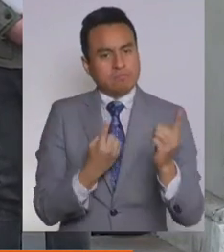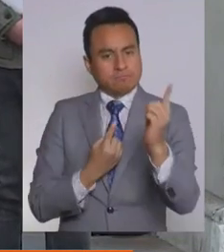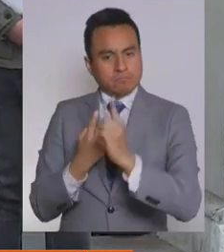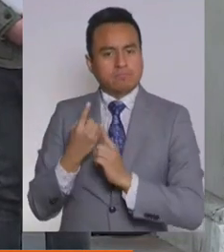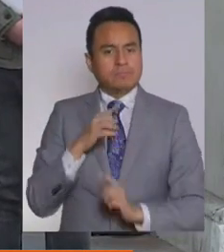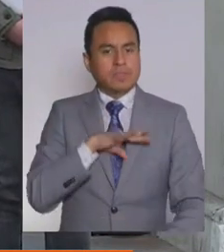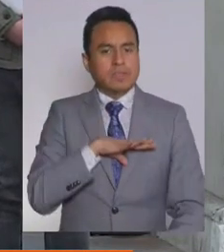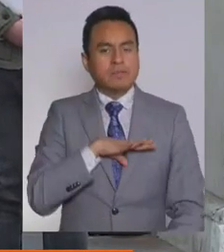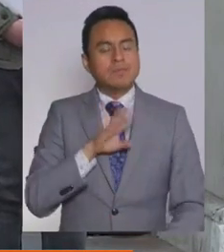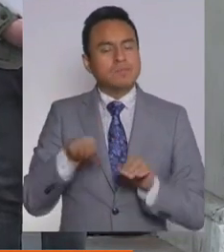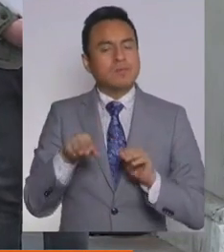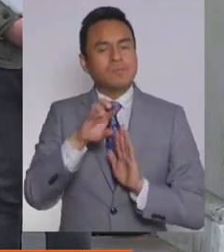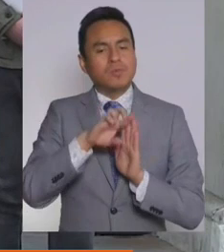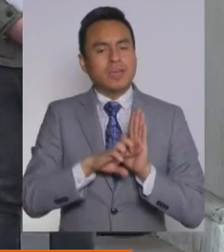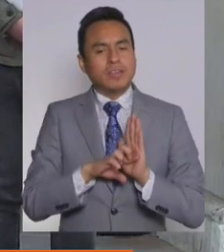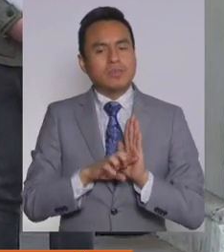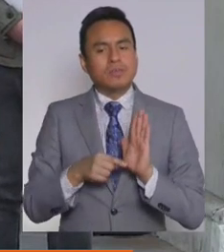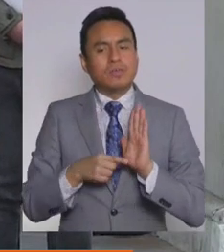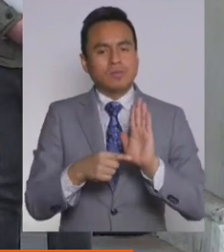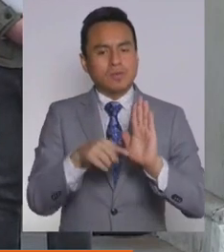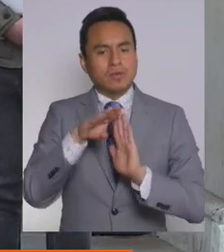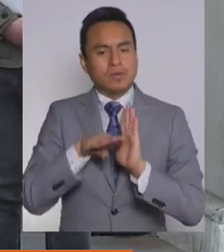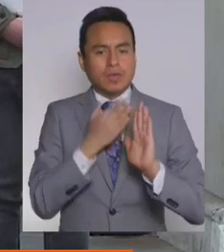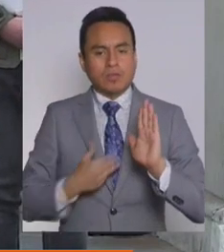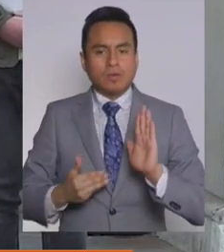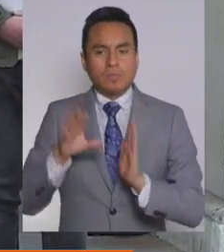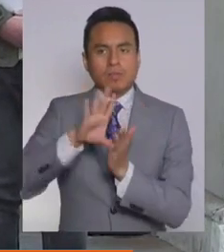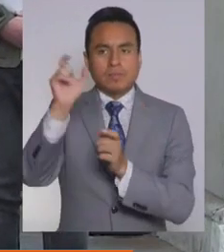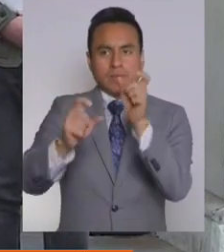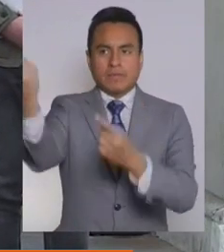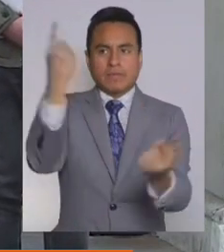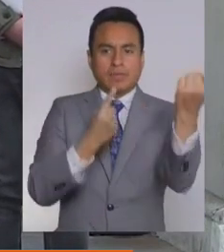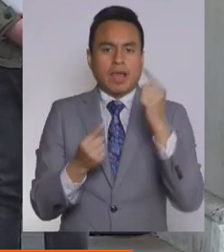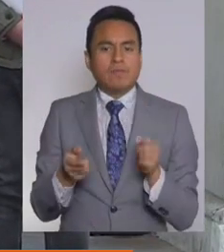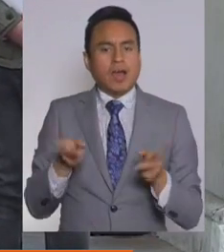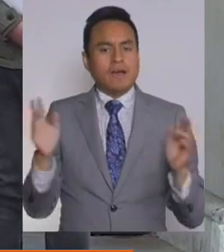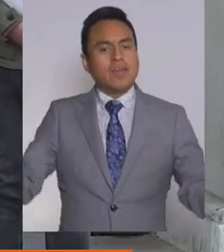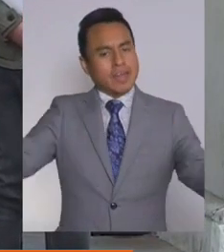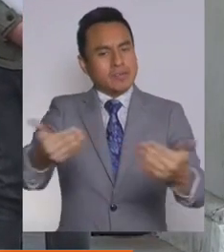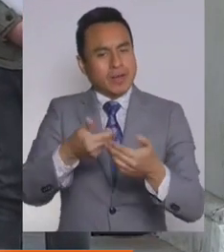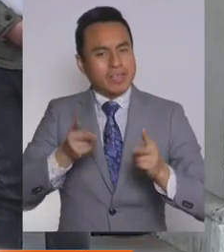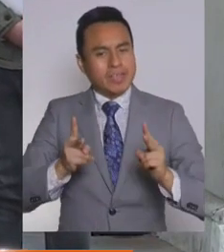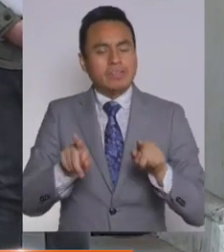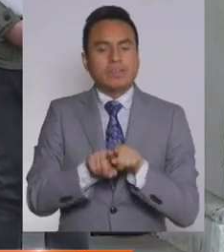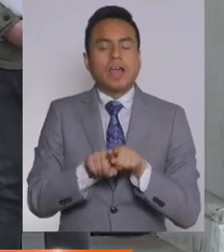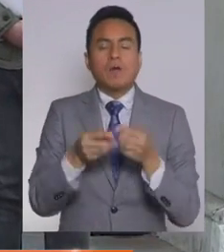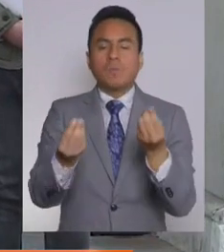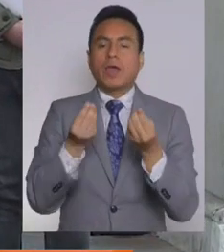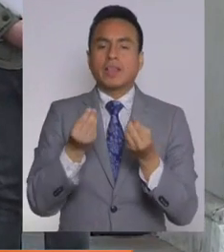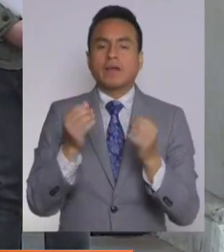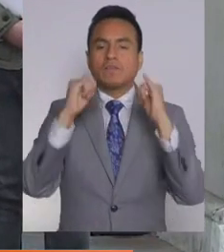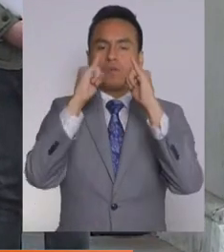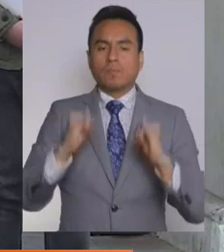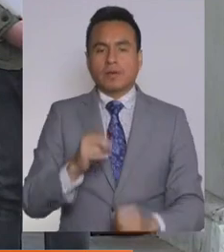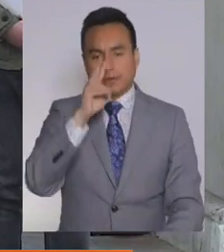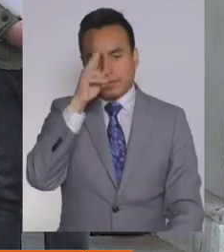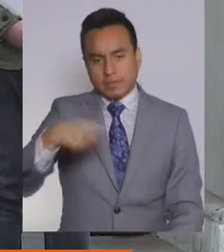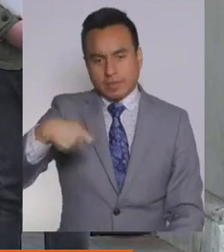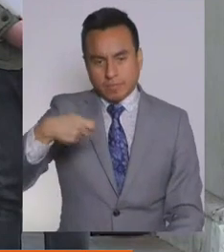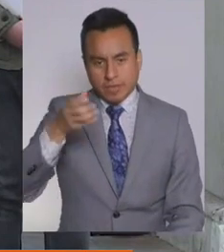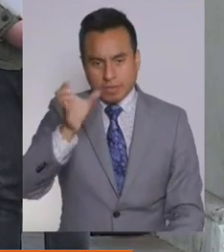y así lo ha señalado nuestro proyecto y nuestro programa de gobierno, es recibir a los migrantes con los brazos abiertos, pero de buena manera y tratándolos